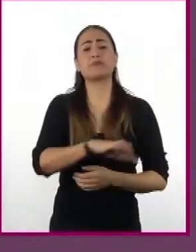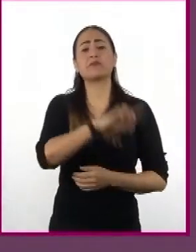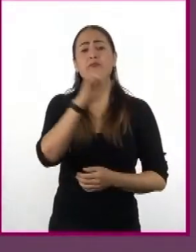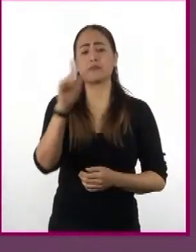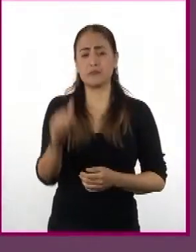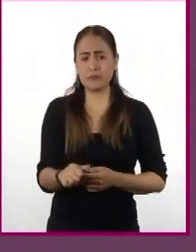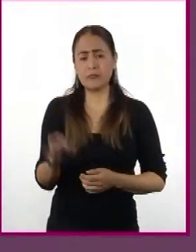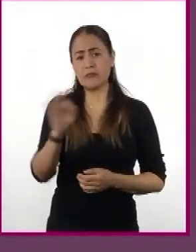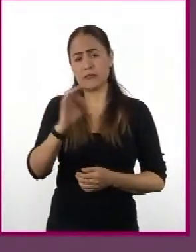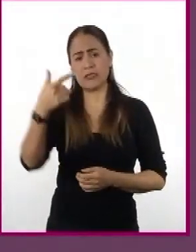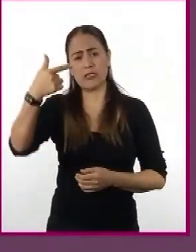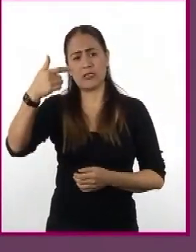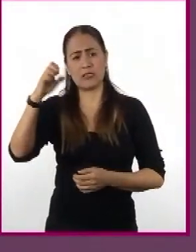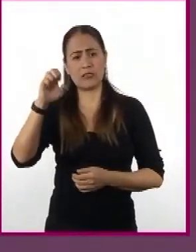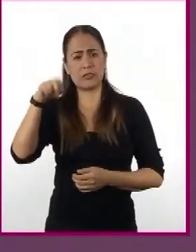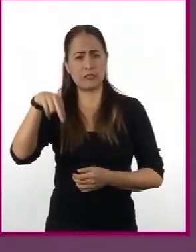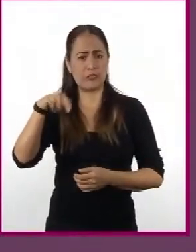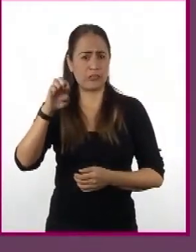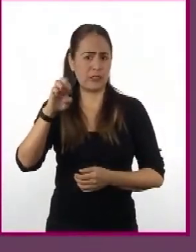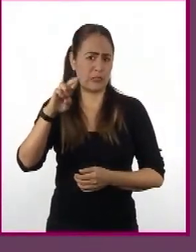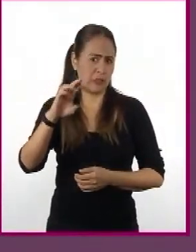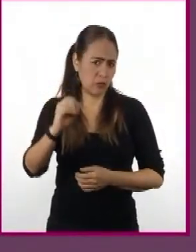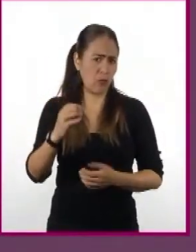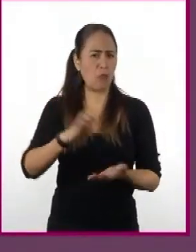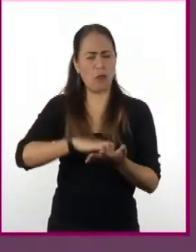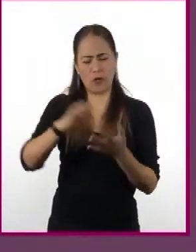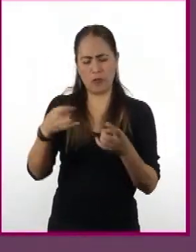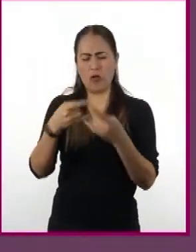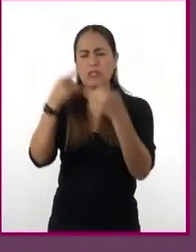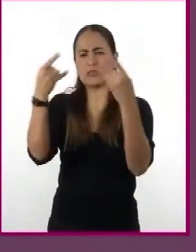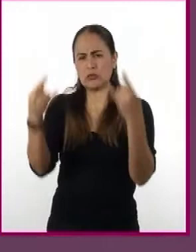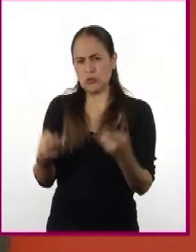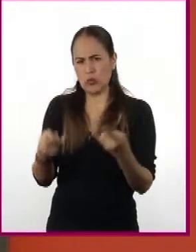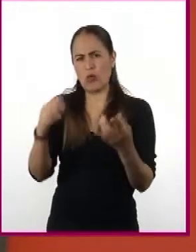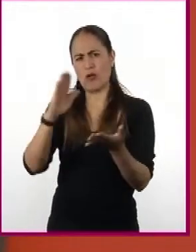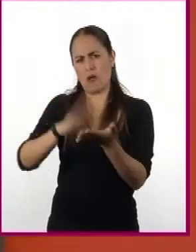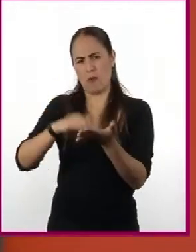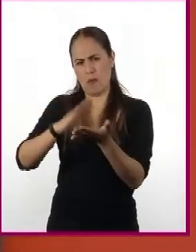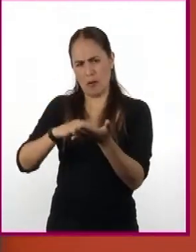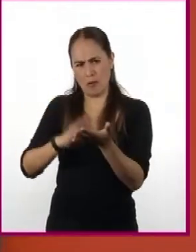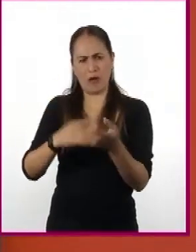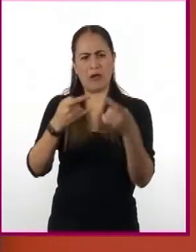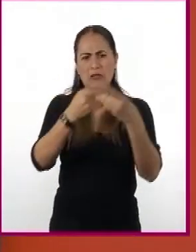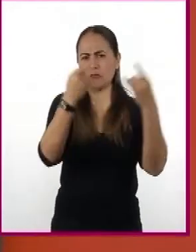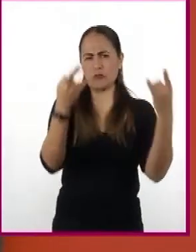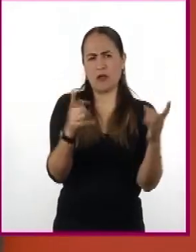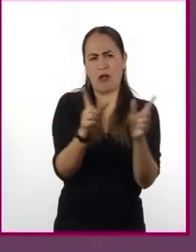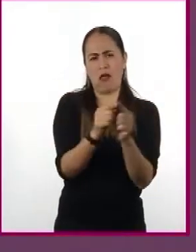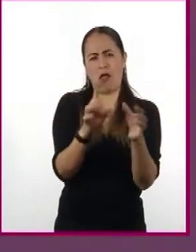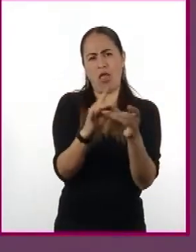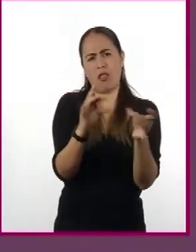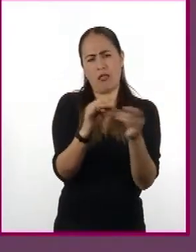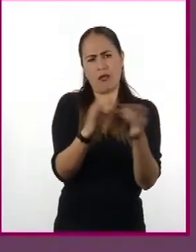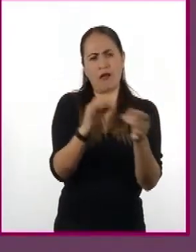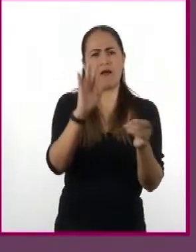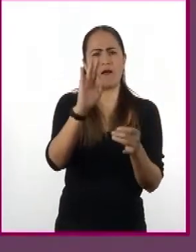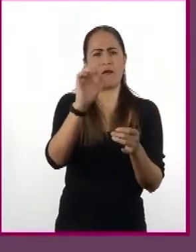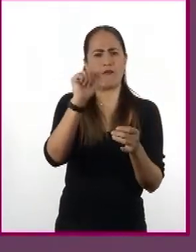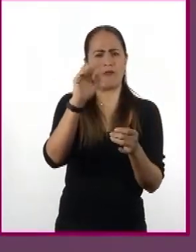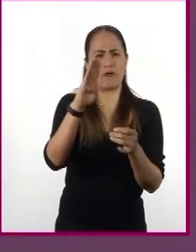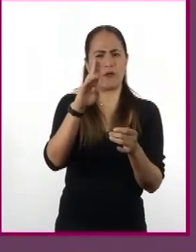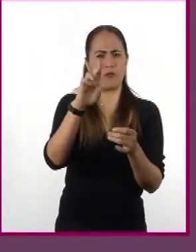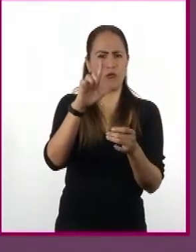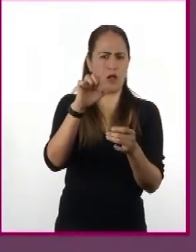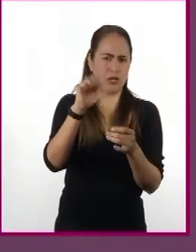podemos hablar del género, por ejemplo, documentos históricos, relatos, poesía, fábulas,